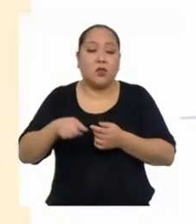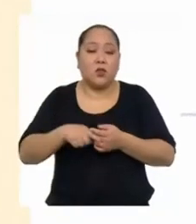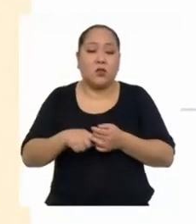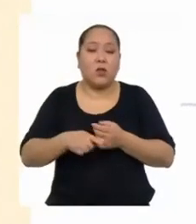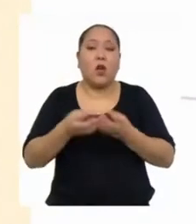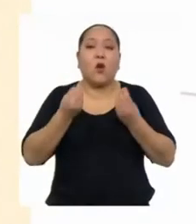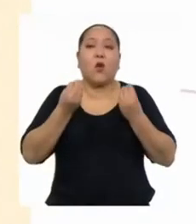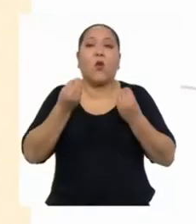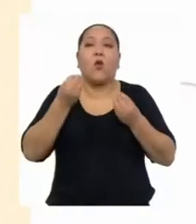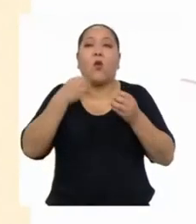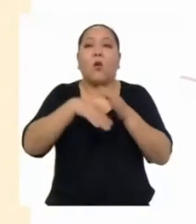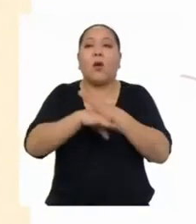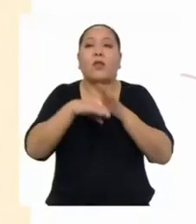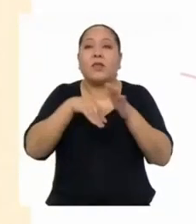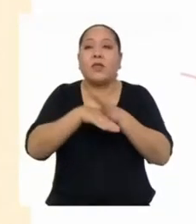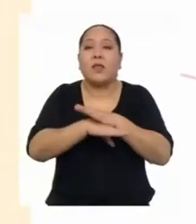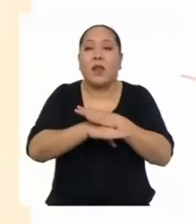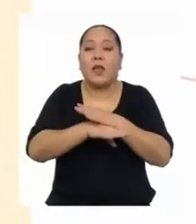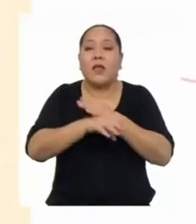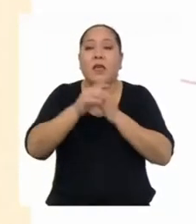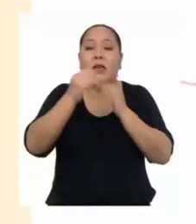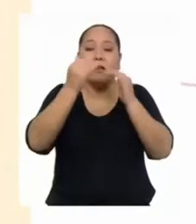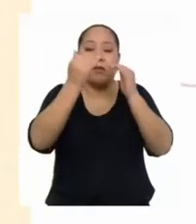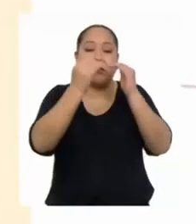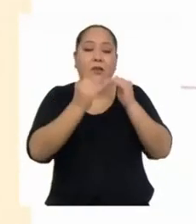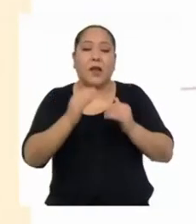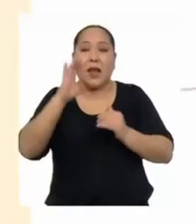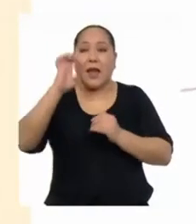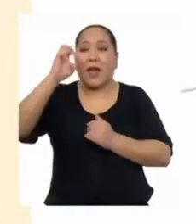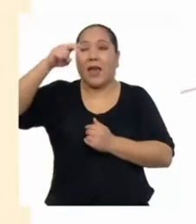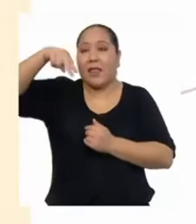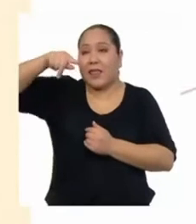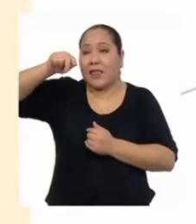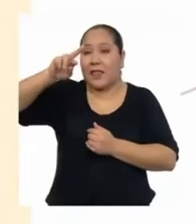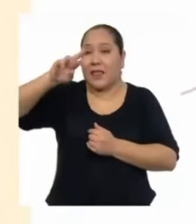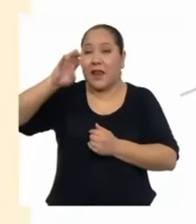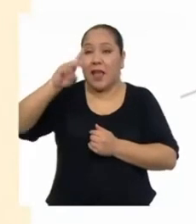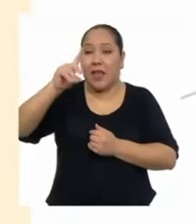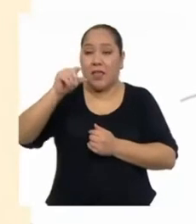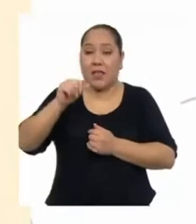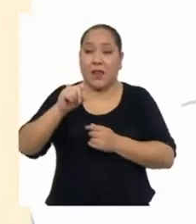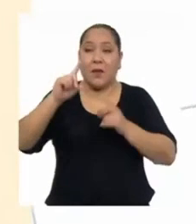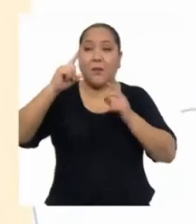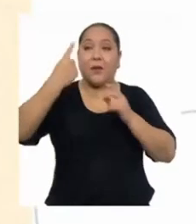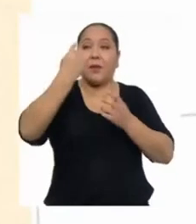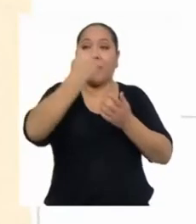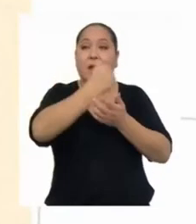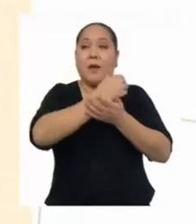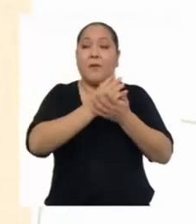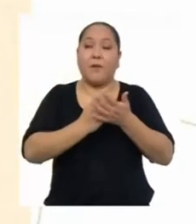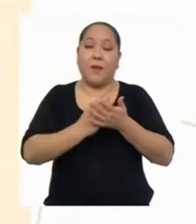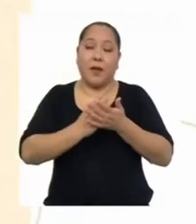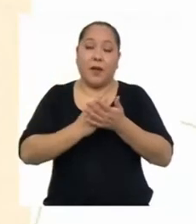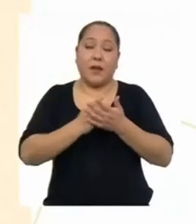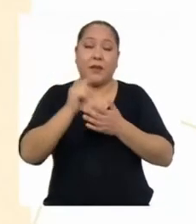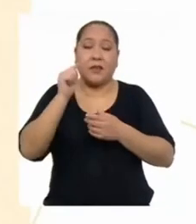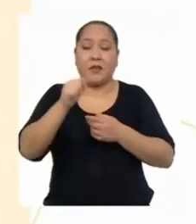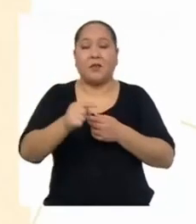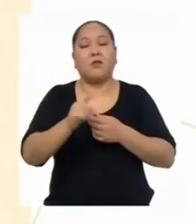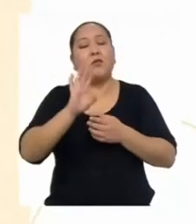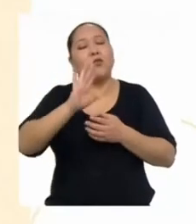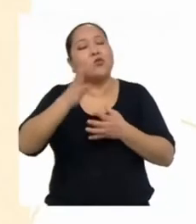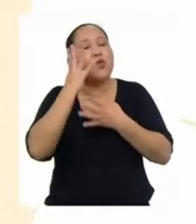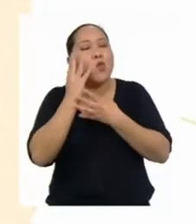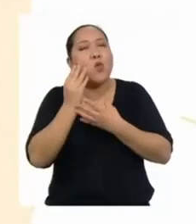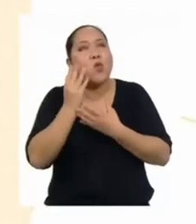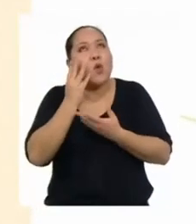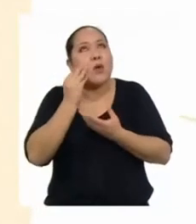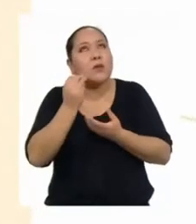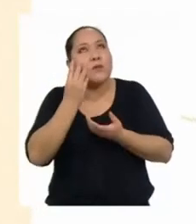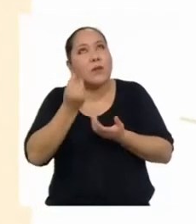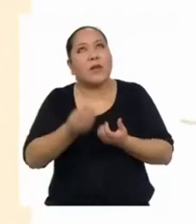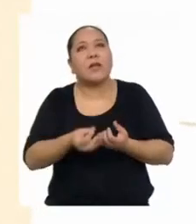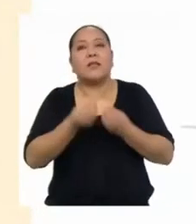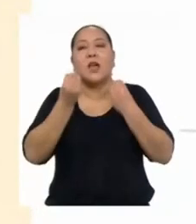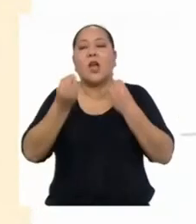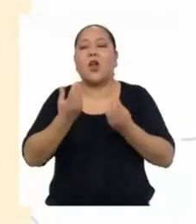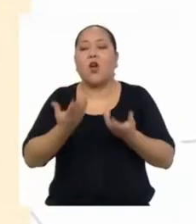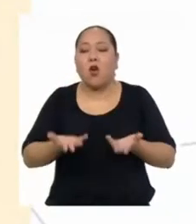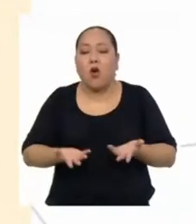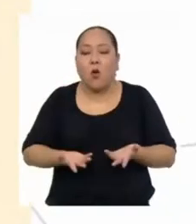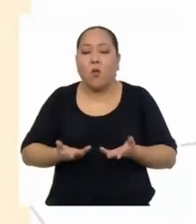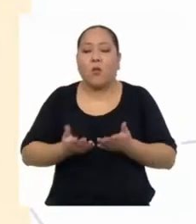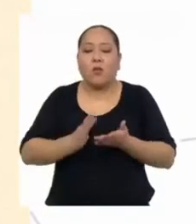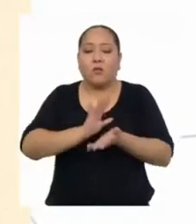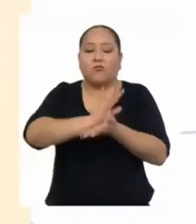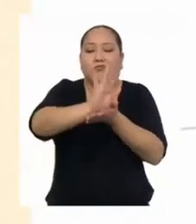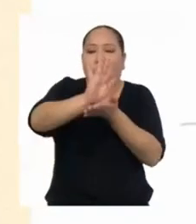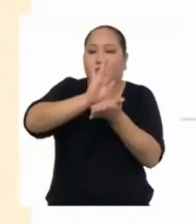La entrada de tu artículo, Jonathan, podría ser tu experiencia con el trato discriminatorio narrado por